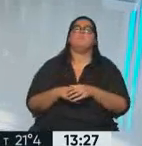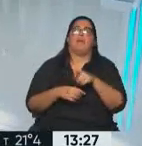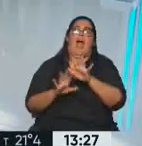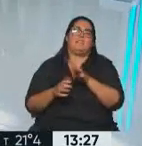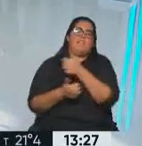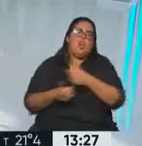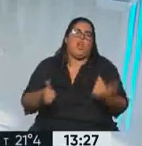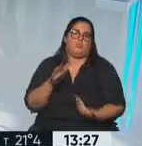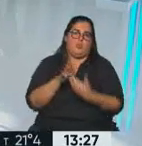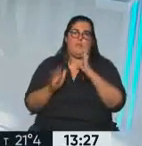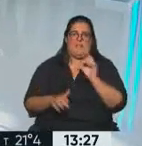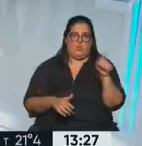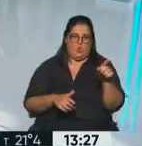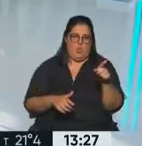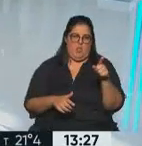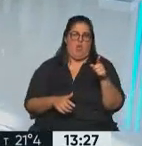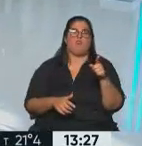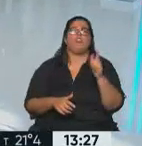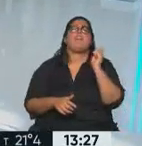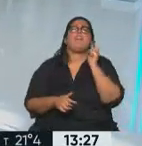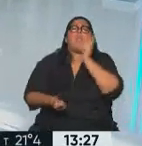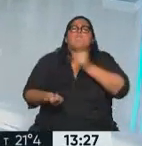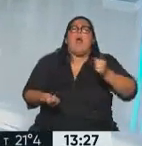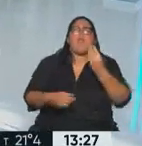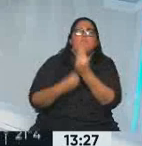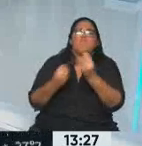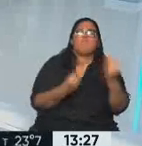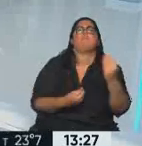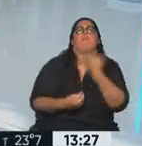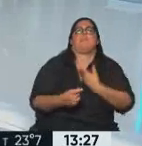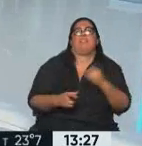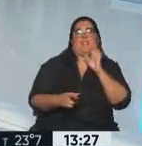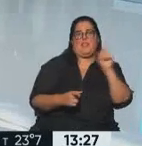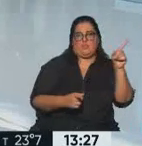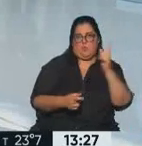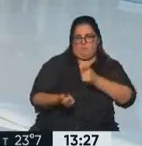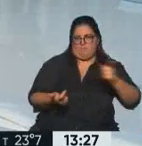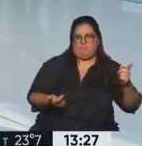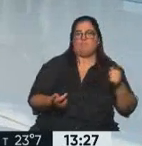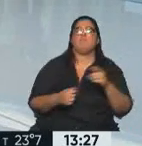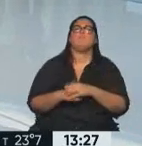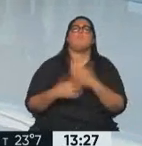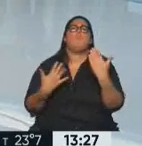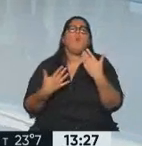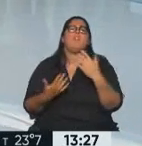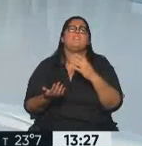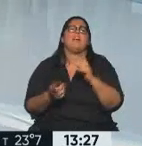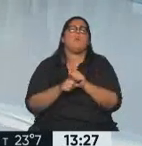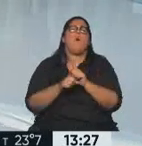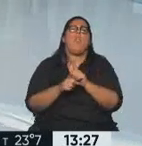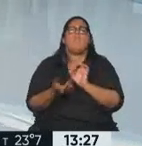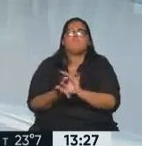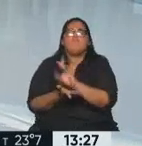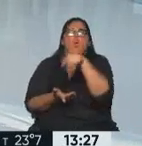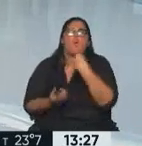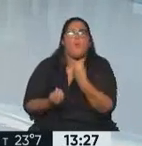Unidos, nombrados por el presidente de los Estados Unidos y confirmados por el Senado. Los integrantes de la Corte pueden ser removidos por un proceso